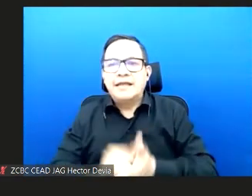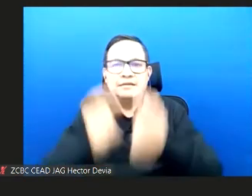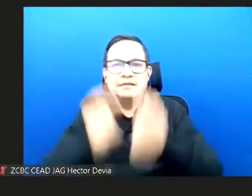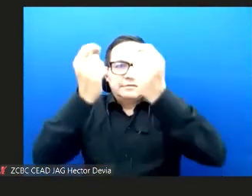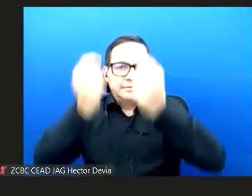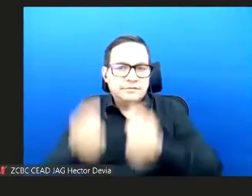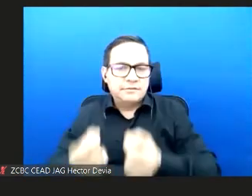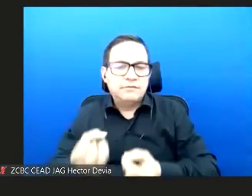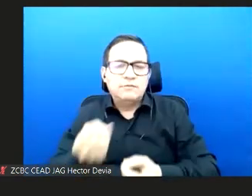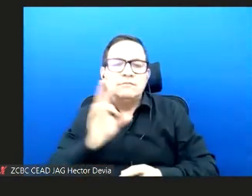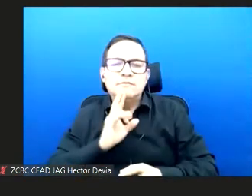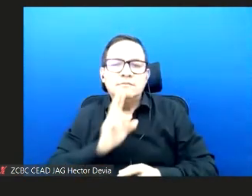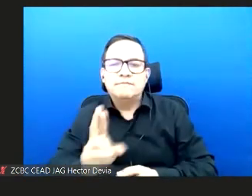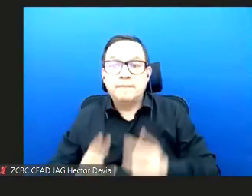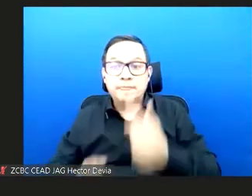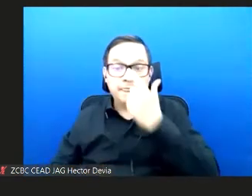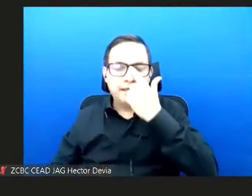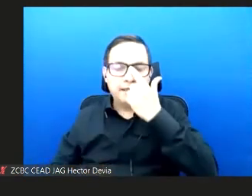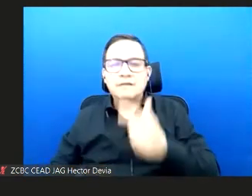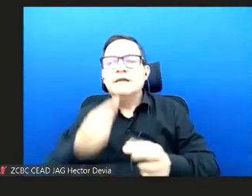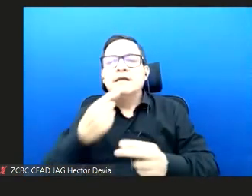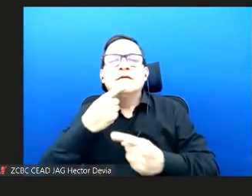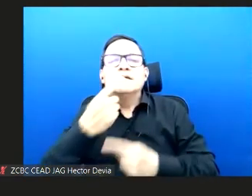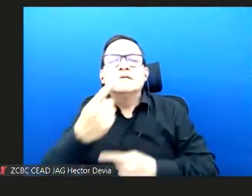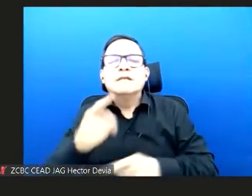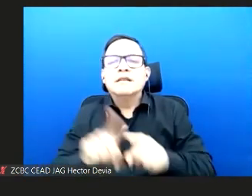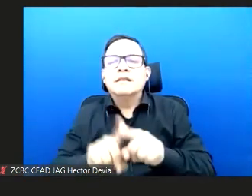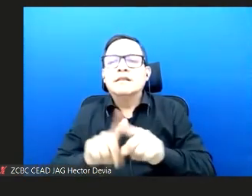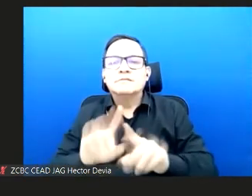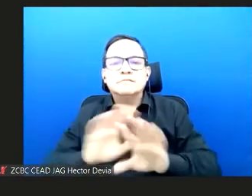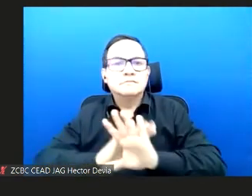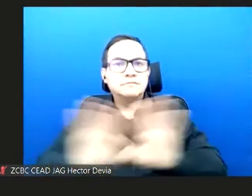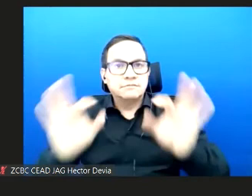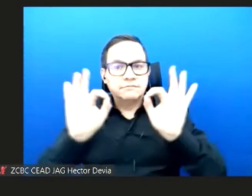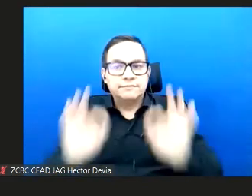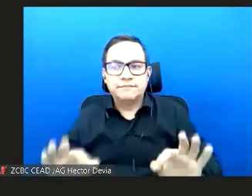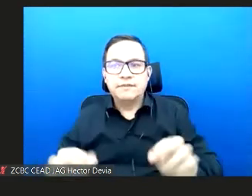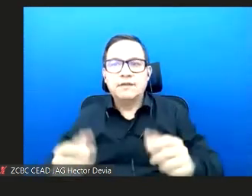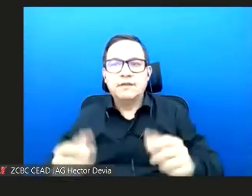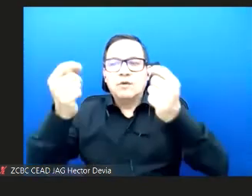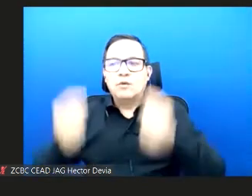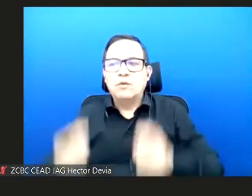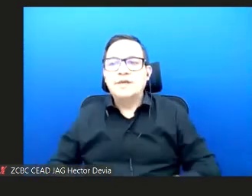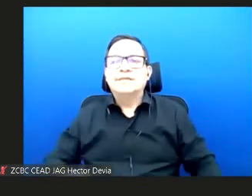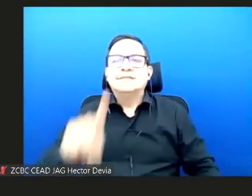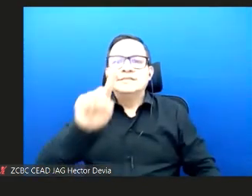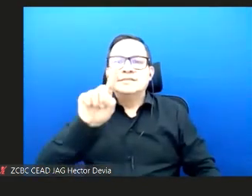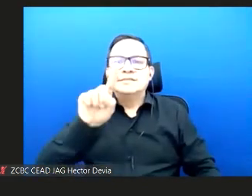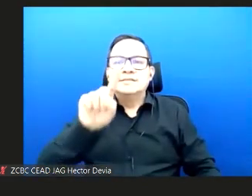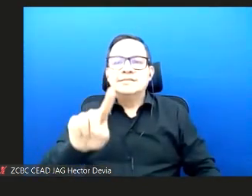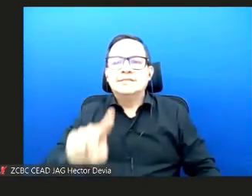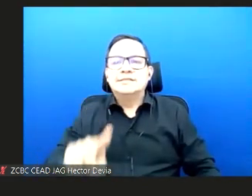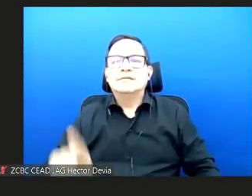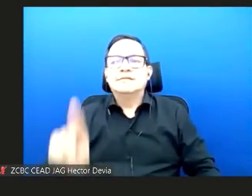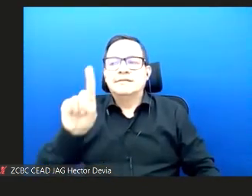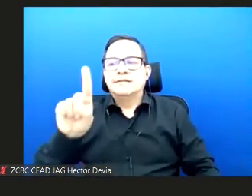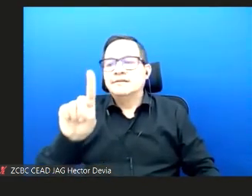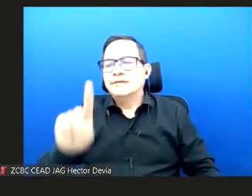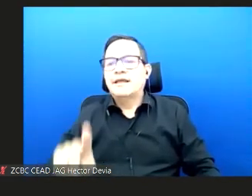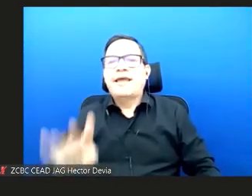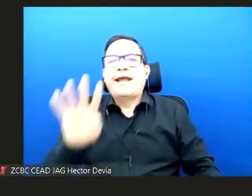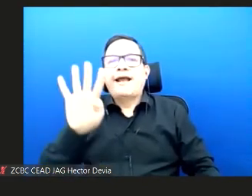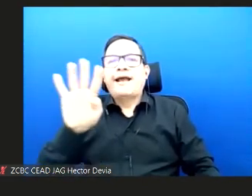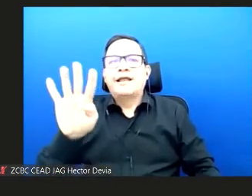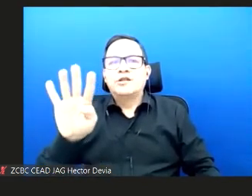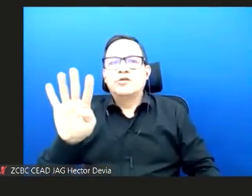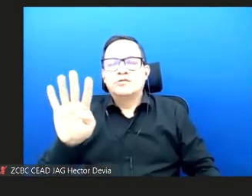cuánto me da. ¿Cuánto me da? Cuando yo hago esa sumatoria, me da 114 estudiantes, ¿no es cierto?